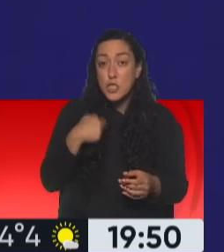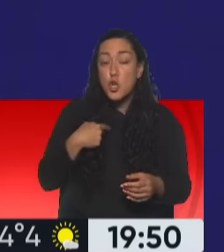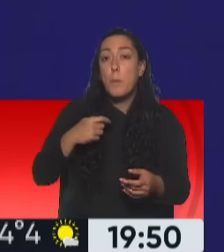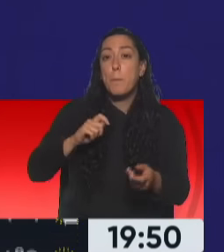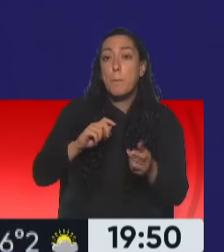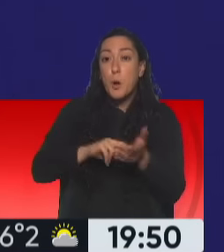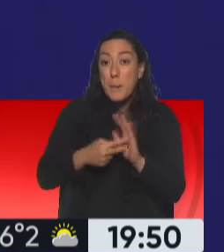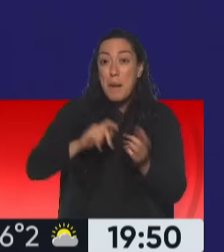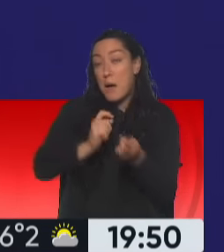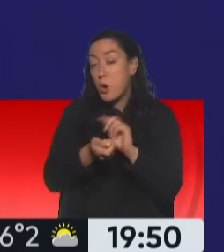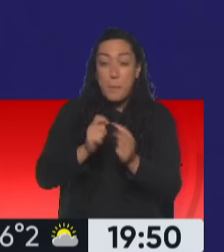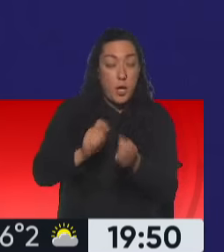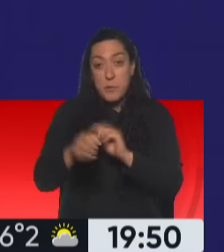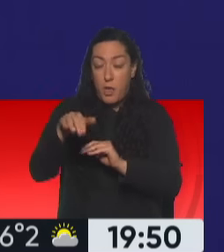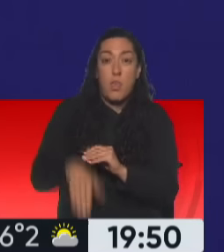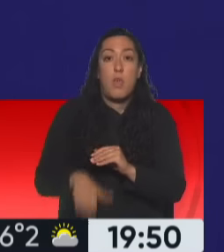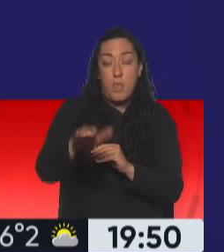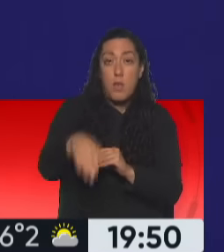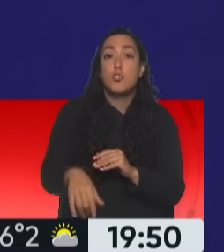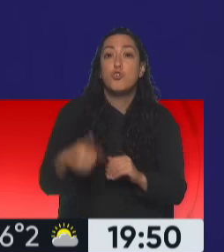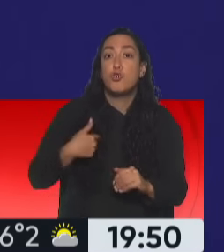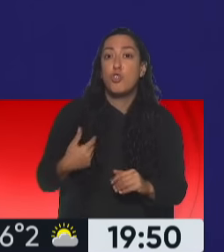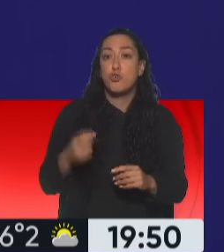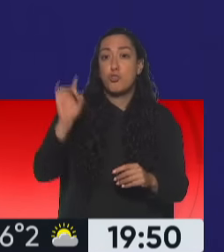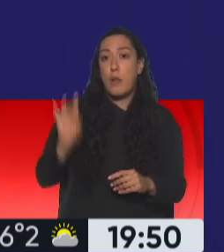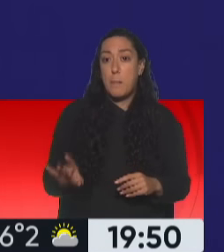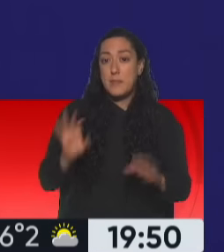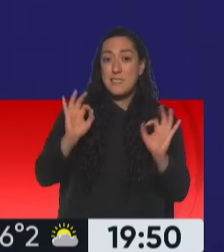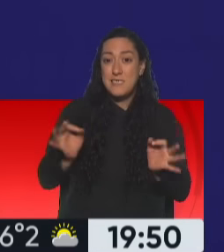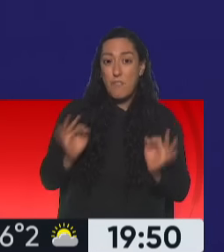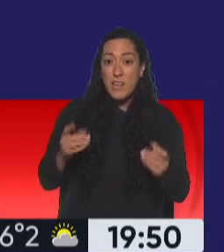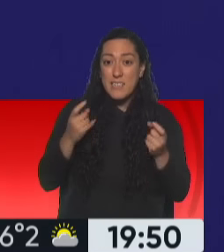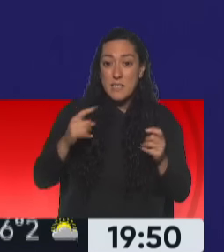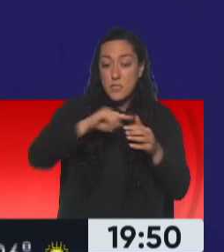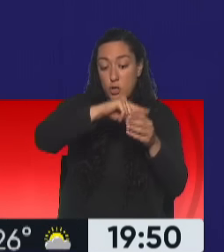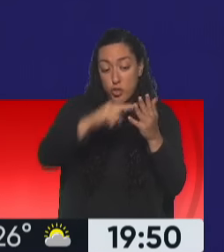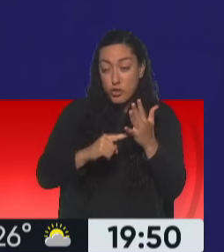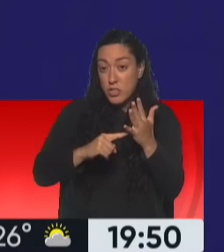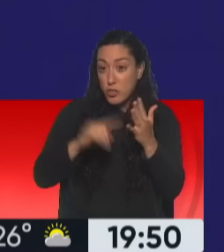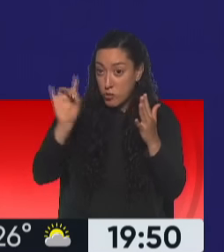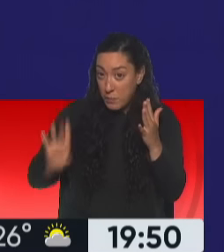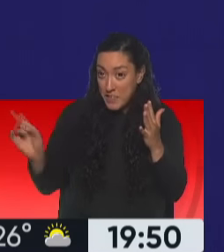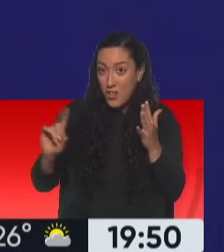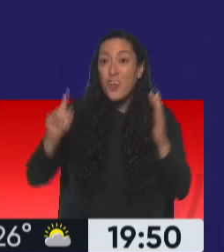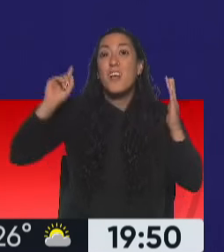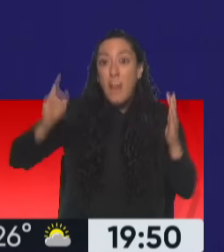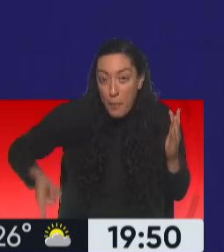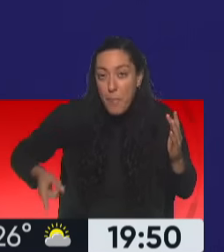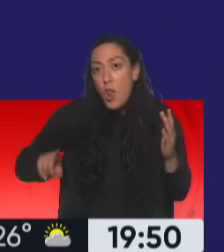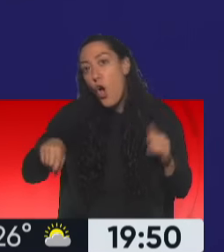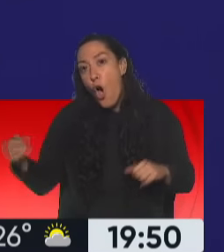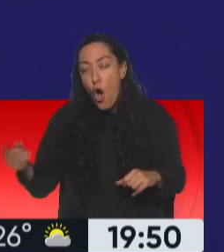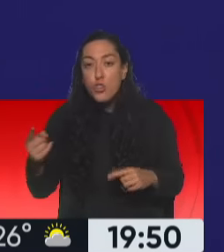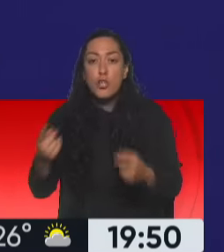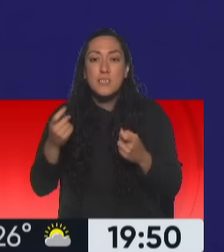dinámico, ahora no solo necesito saber todos estos parámetros, sino que además